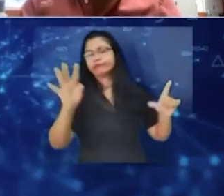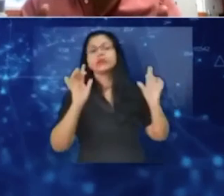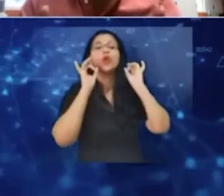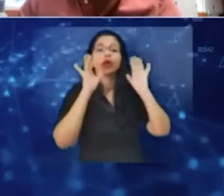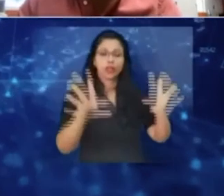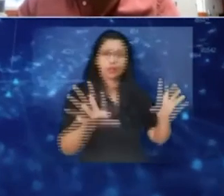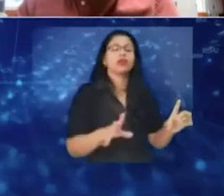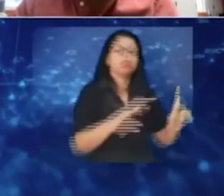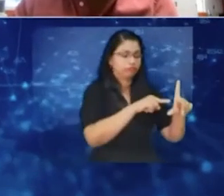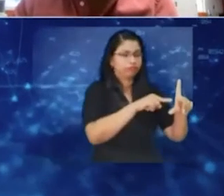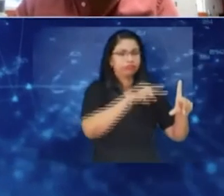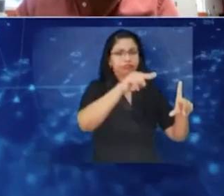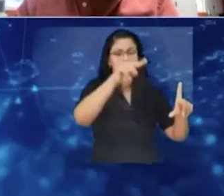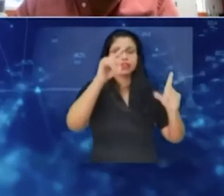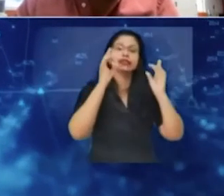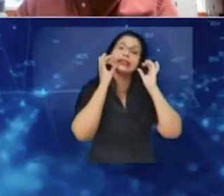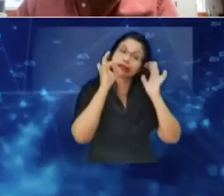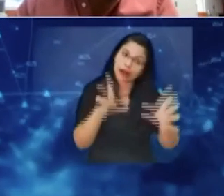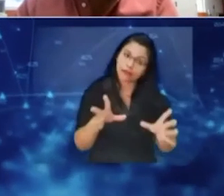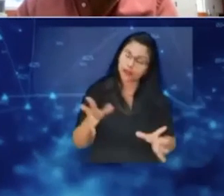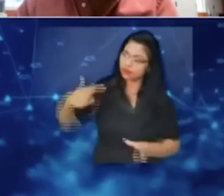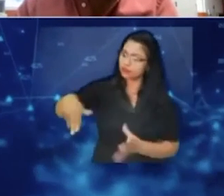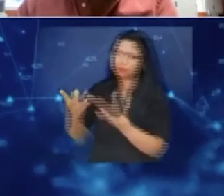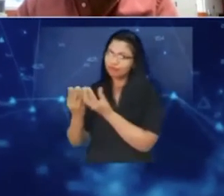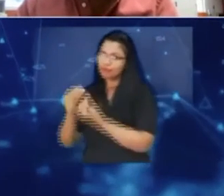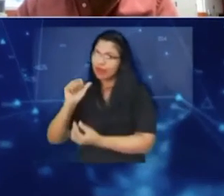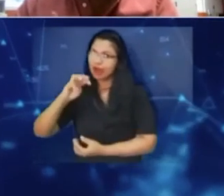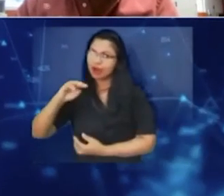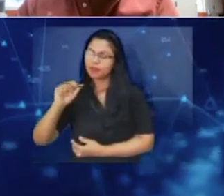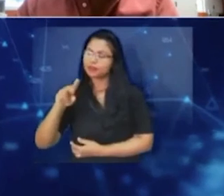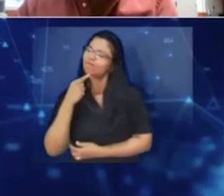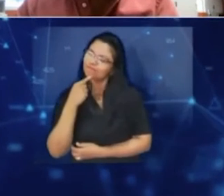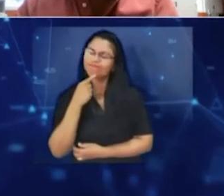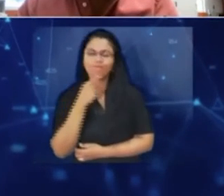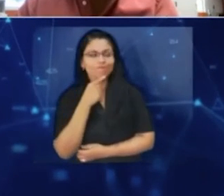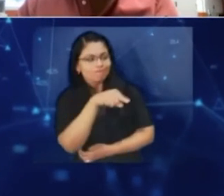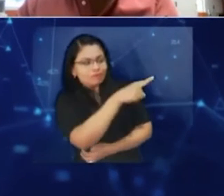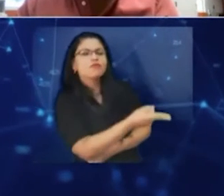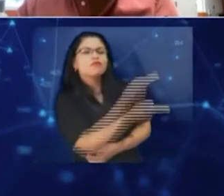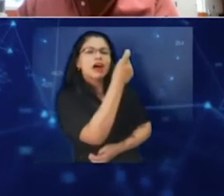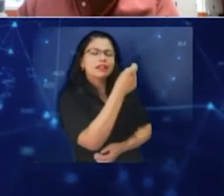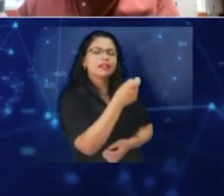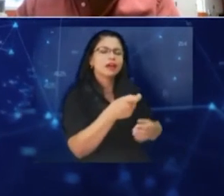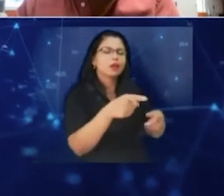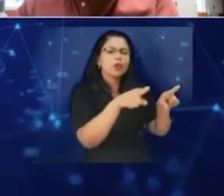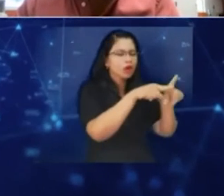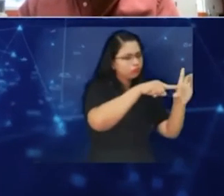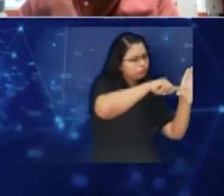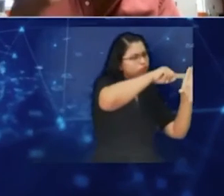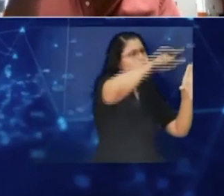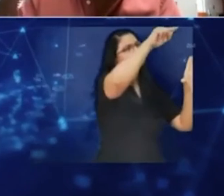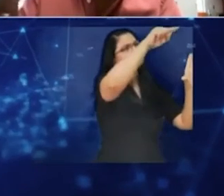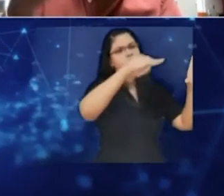verlo, nos damos cuenta de la gravedad, ¿no? De la falta que hace la banda ancha, y sobre todo en diferentes regiones del mundo.